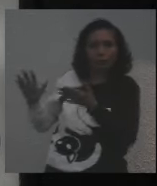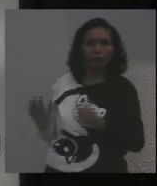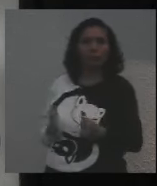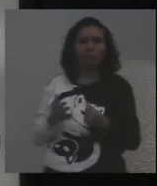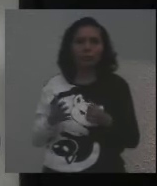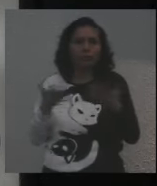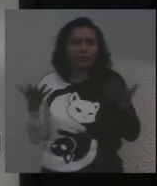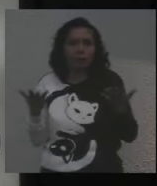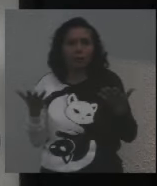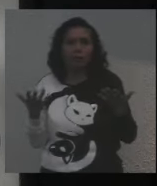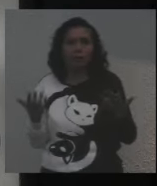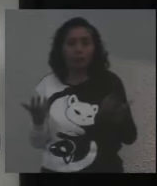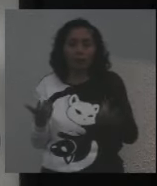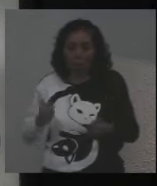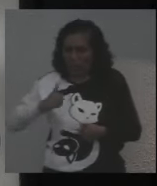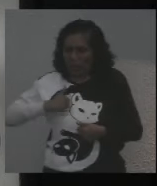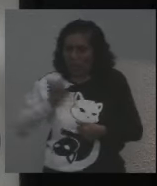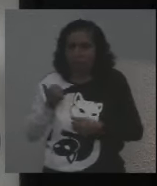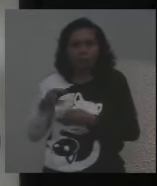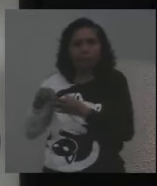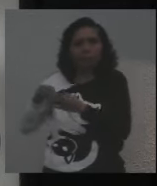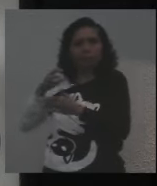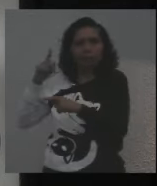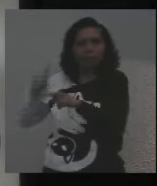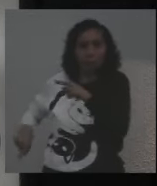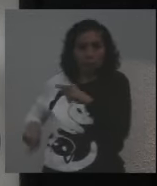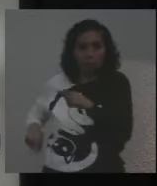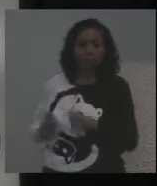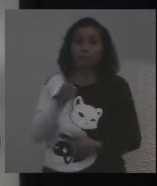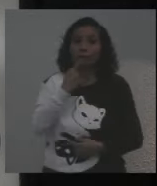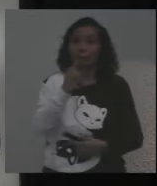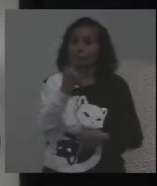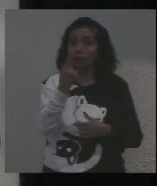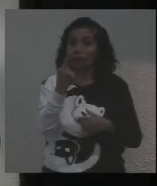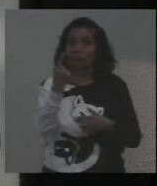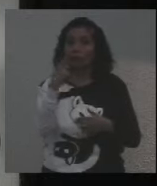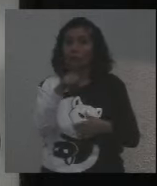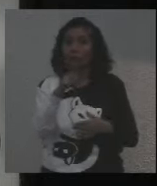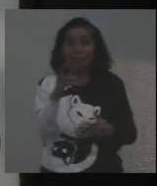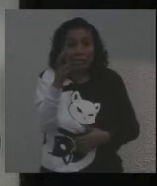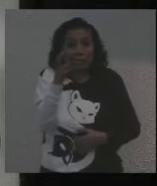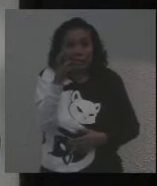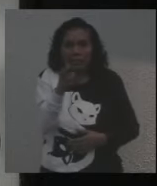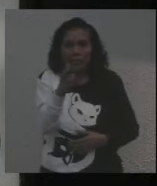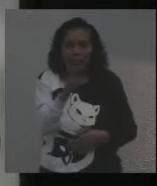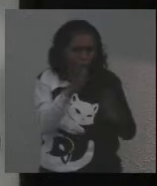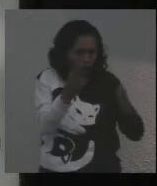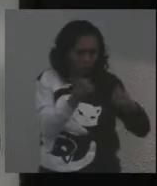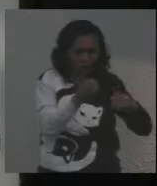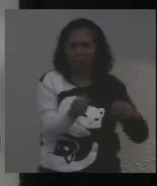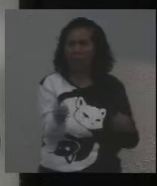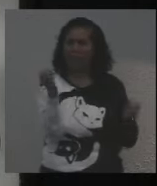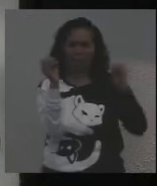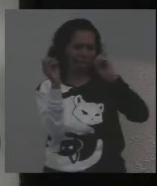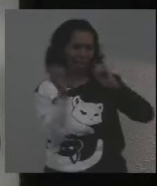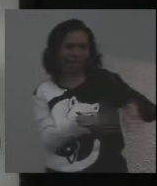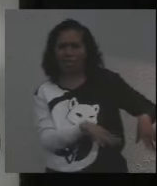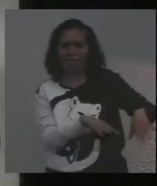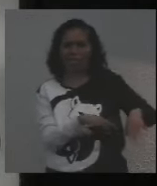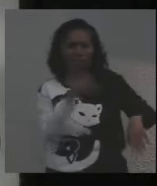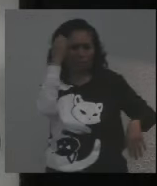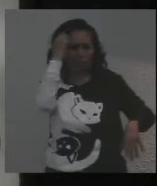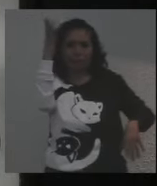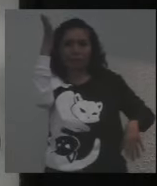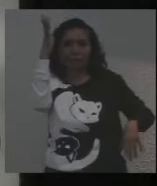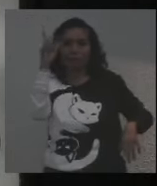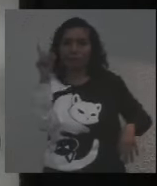avaz adora que padecimos en donde la denuncia créanme no queda en un cajón ahí archivada y en la cual